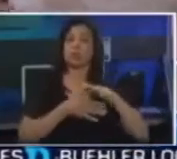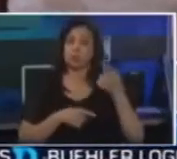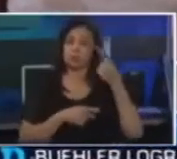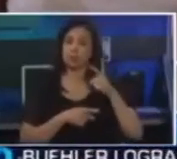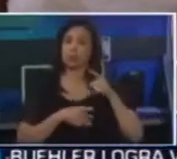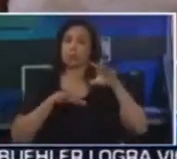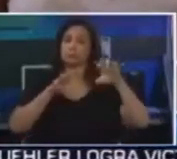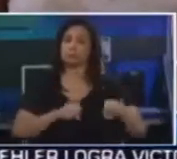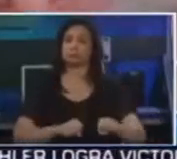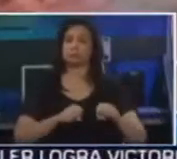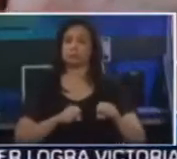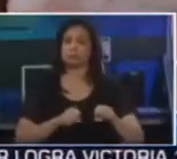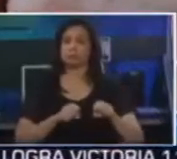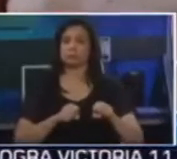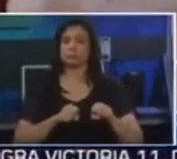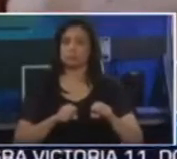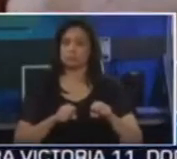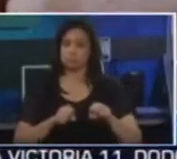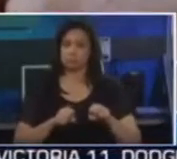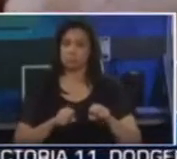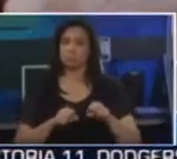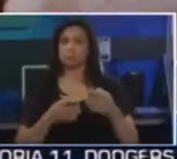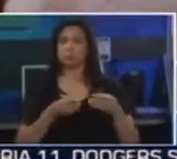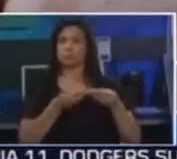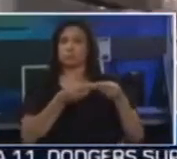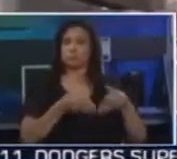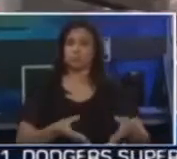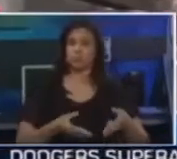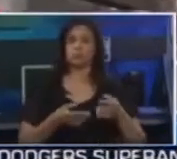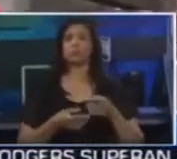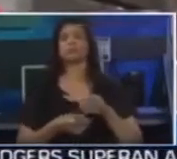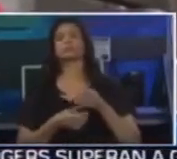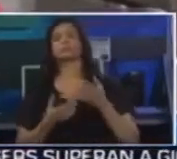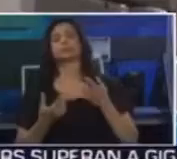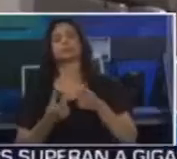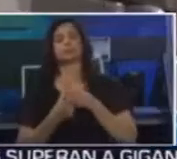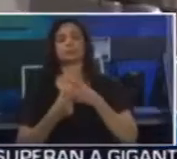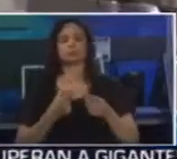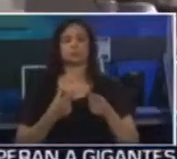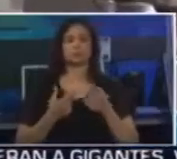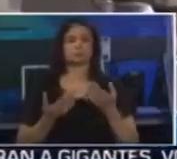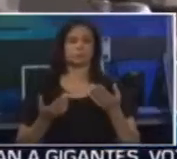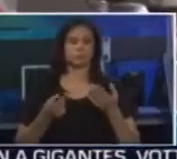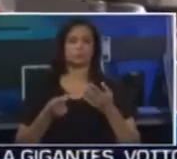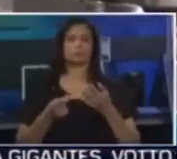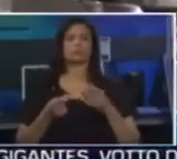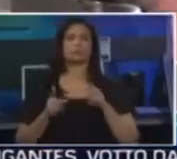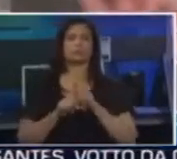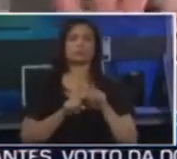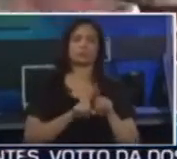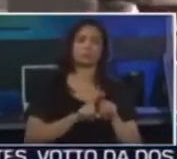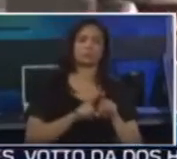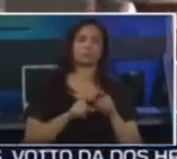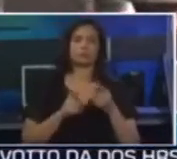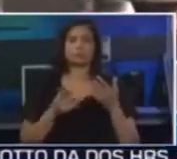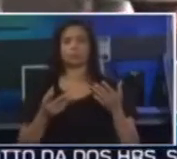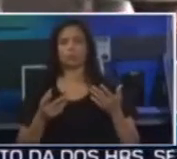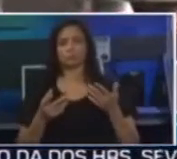se lo incauten, lo lleven a la fortaleza y eso se pierda. Ahora mismo todo el mundo está averiado con esto